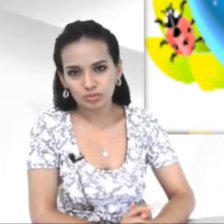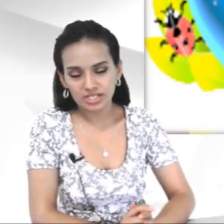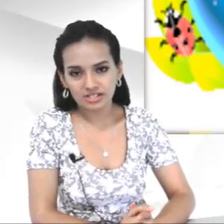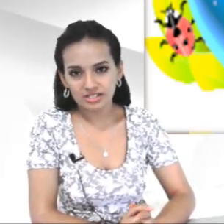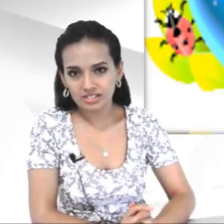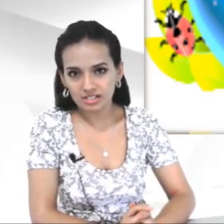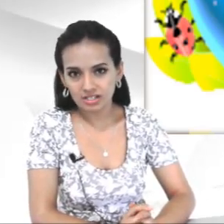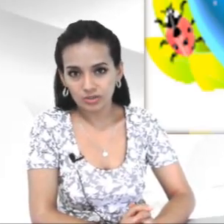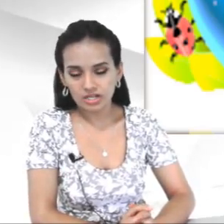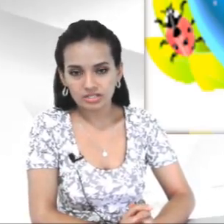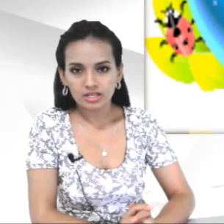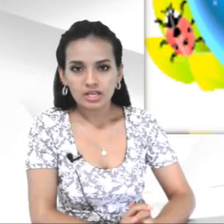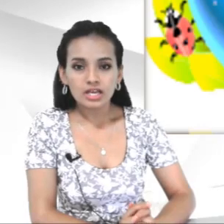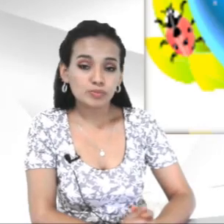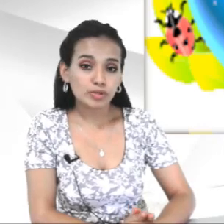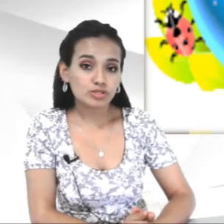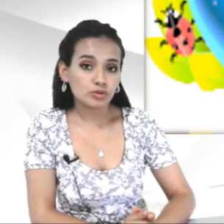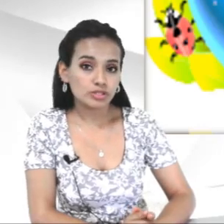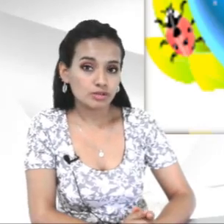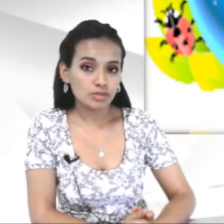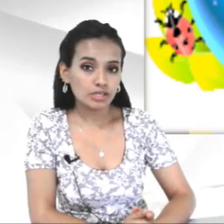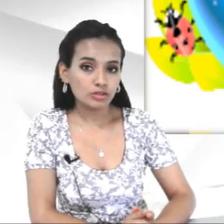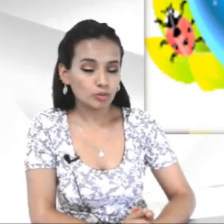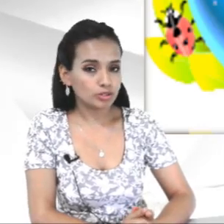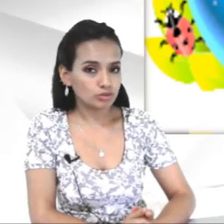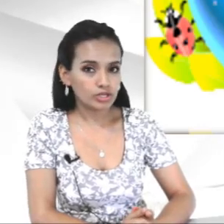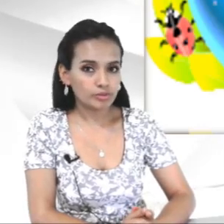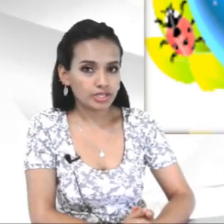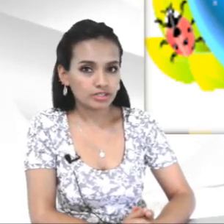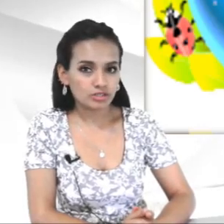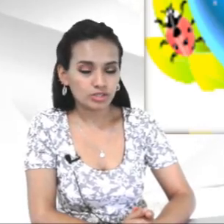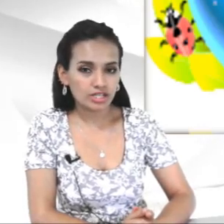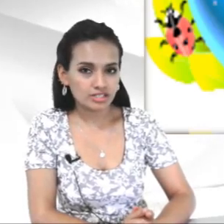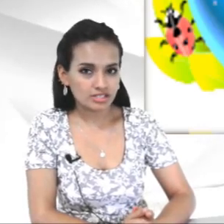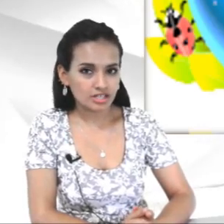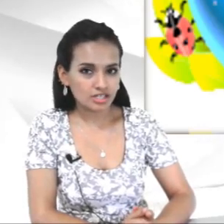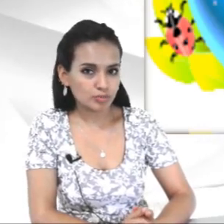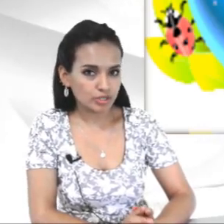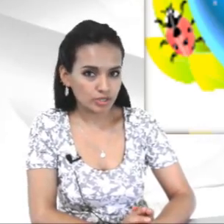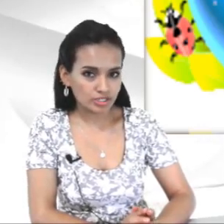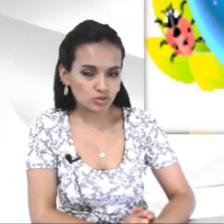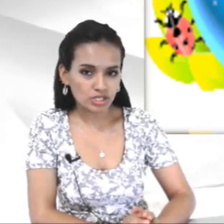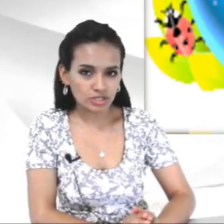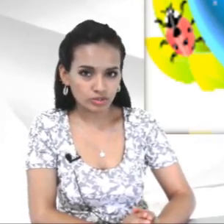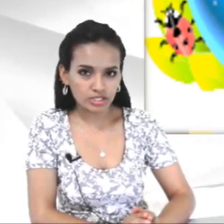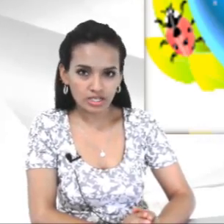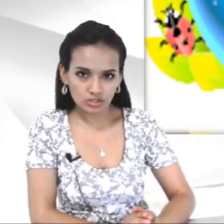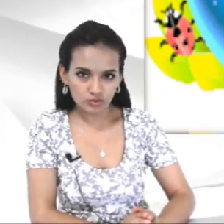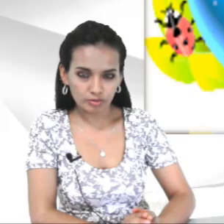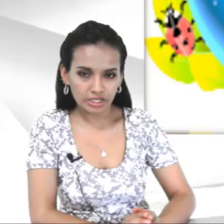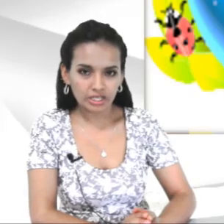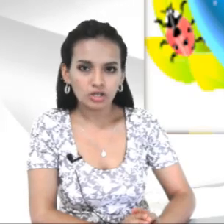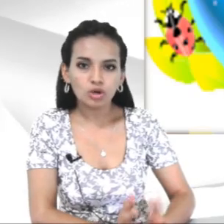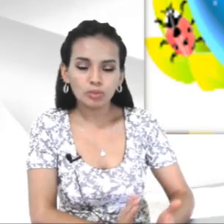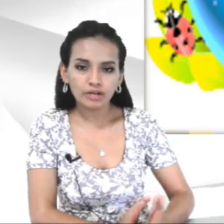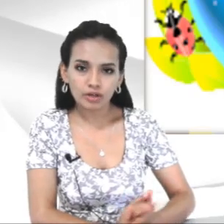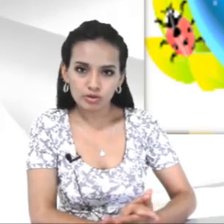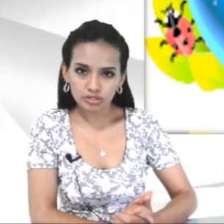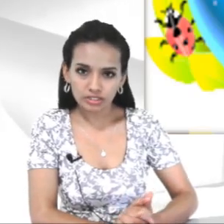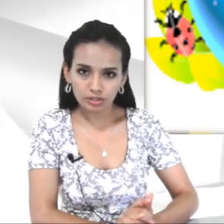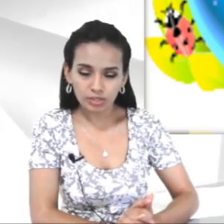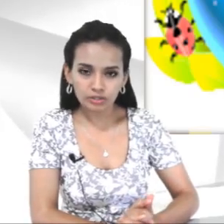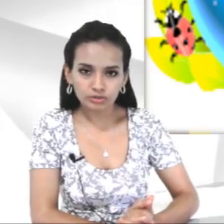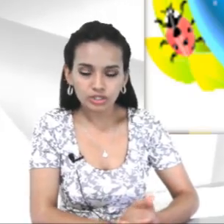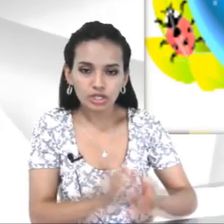como su maestra de ciencias naturales espero se encuentren bien tomando todas las medidas de seguridad necesarias para cuidar de su salud y la de su familia como el